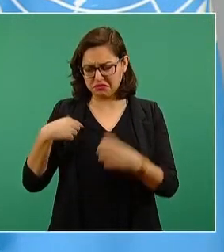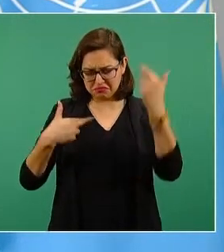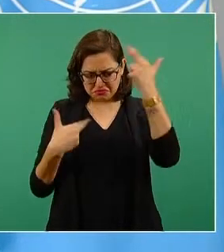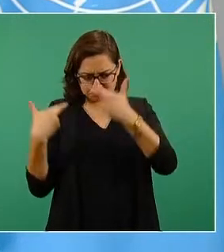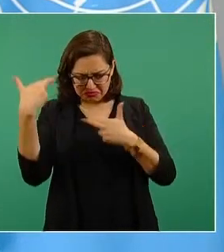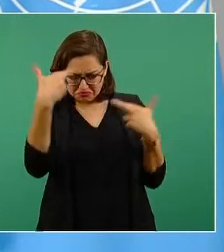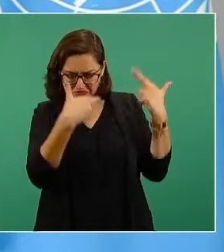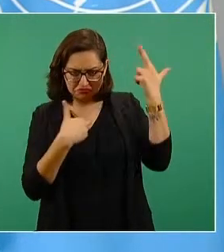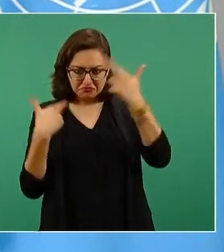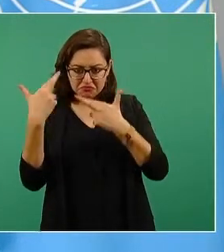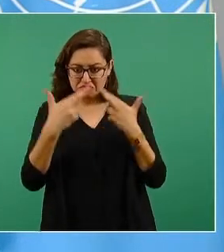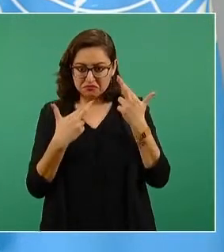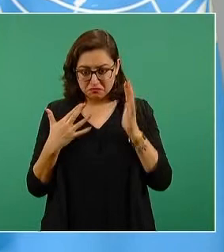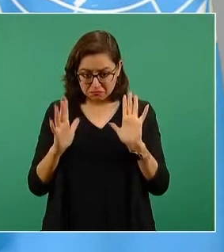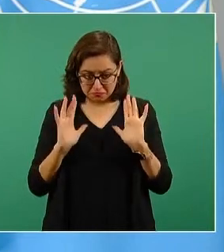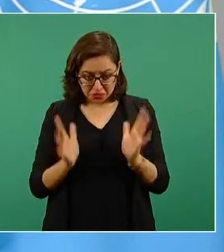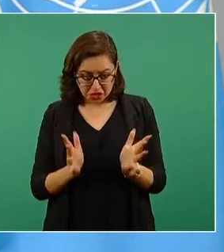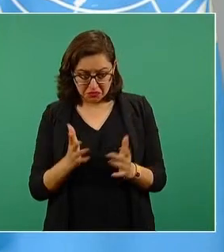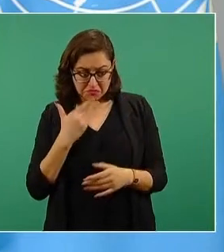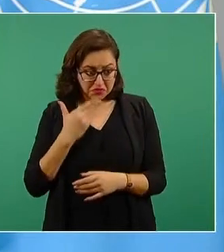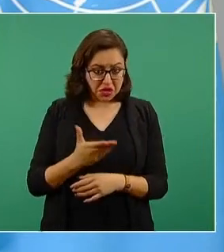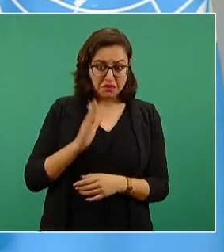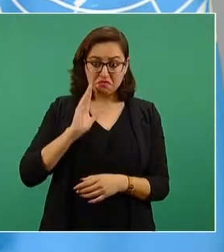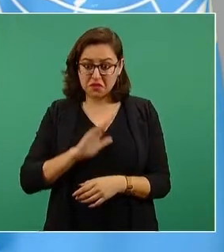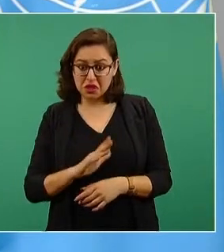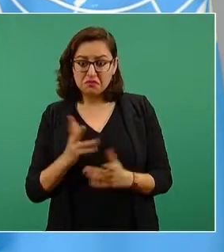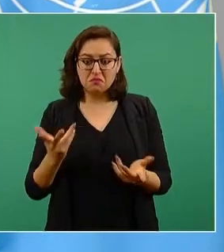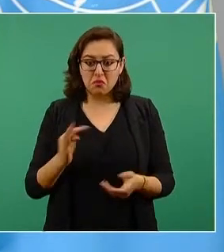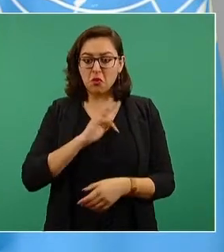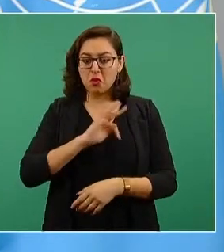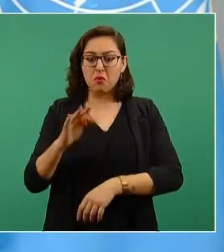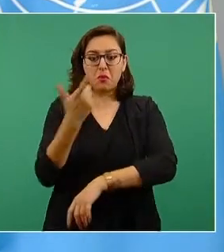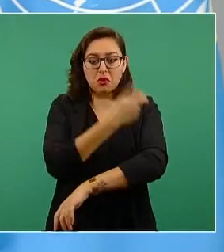y dependiendo de eso,